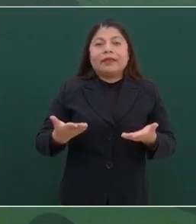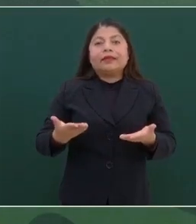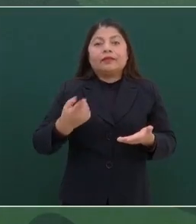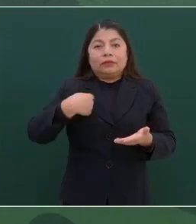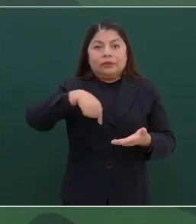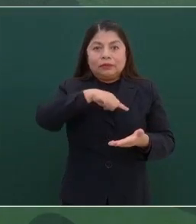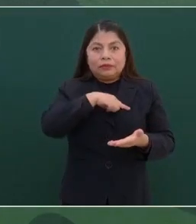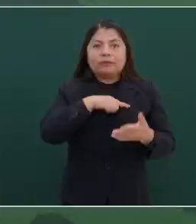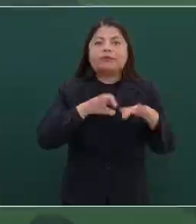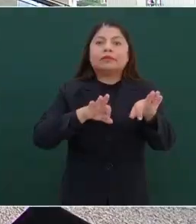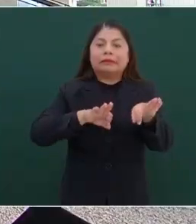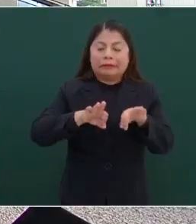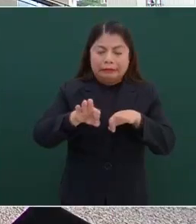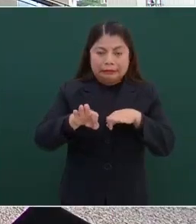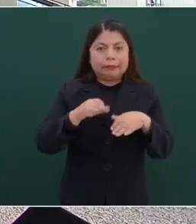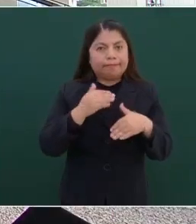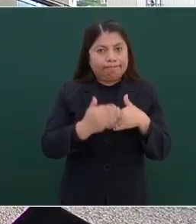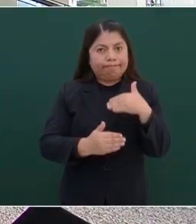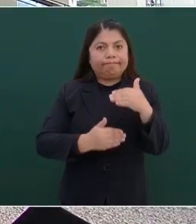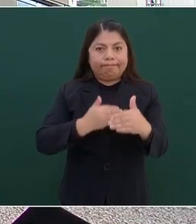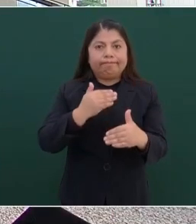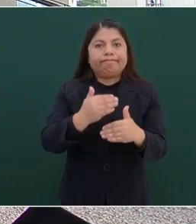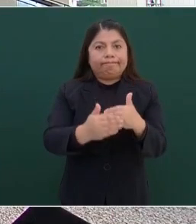está avanzando mucho.